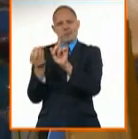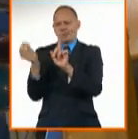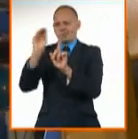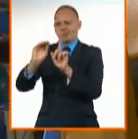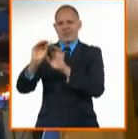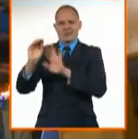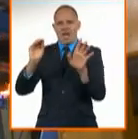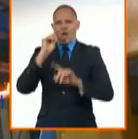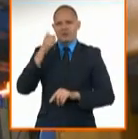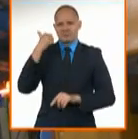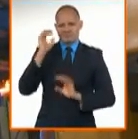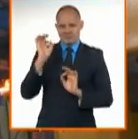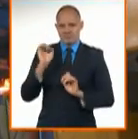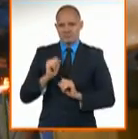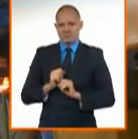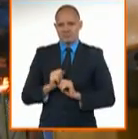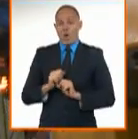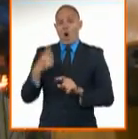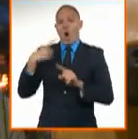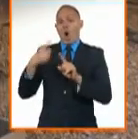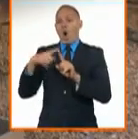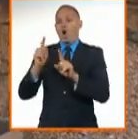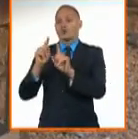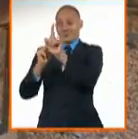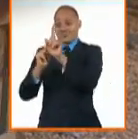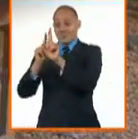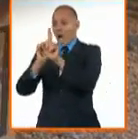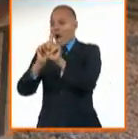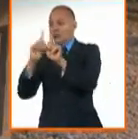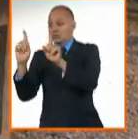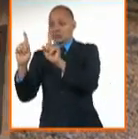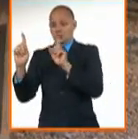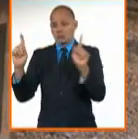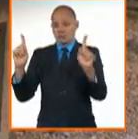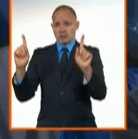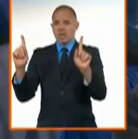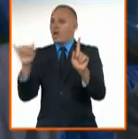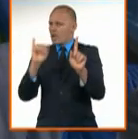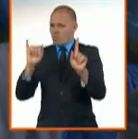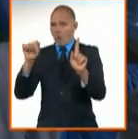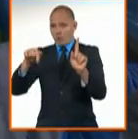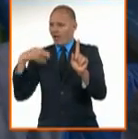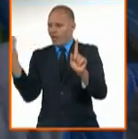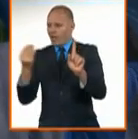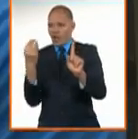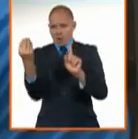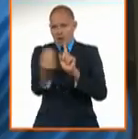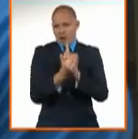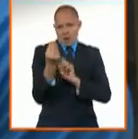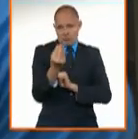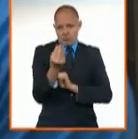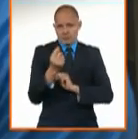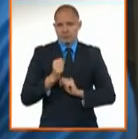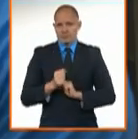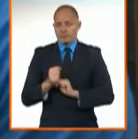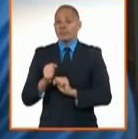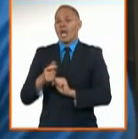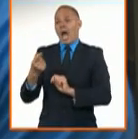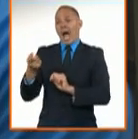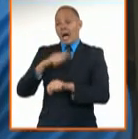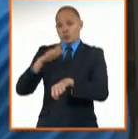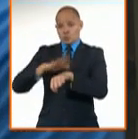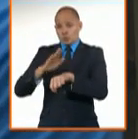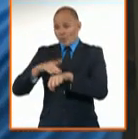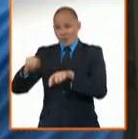que los los otros dos que corresponden a las bases a hice o sea de manera resumida se cambiaron los tres y